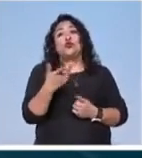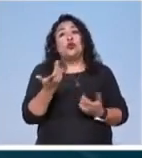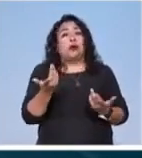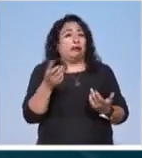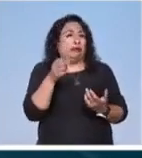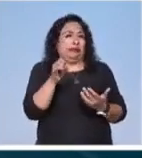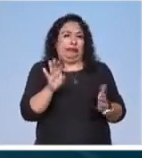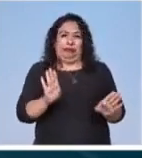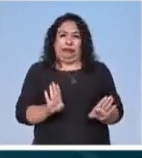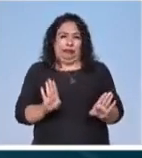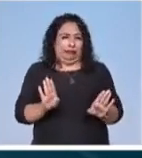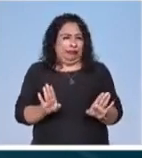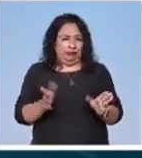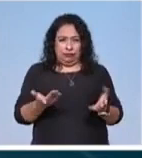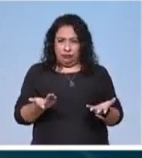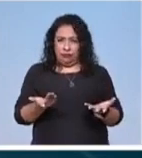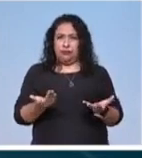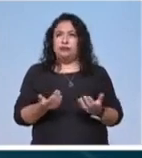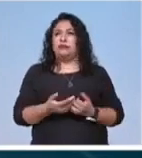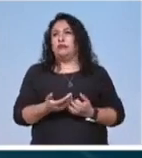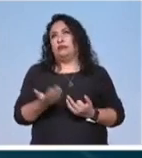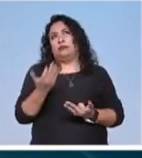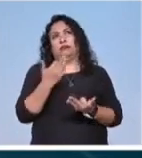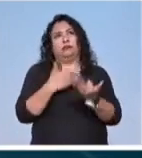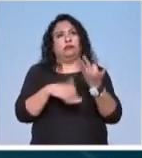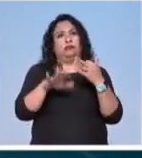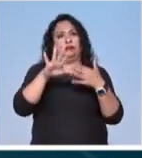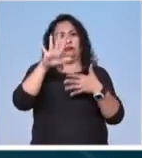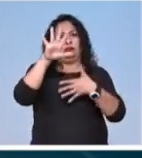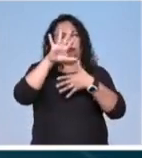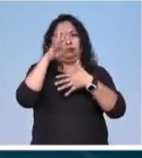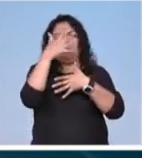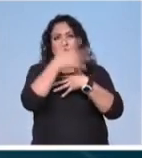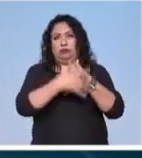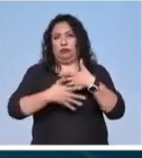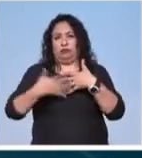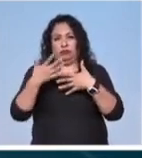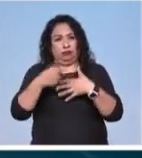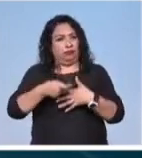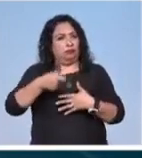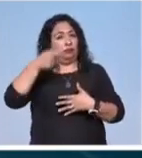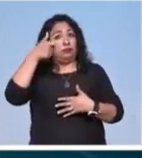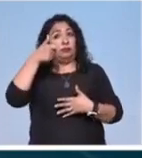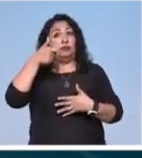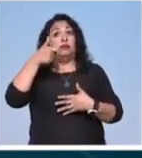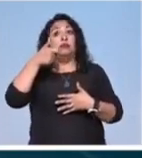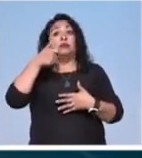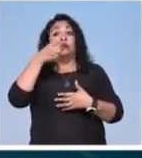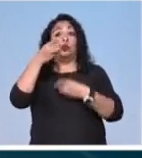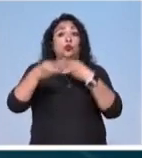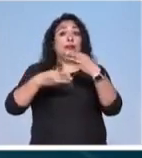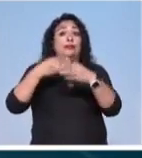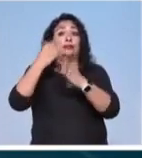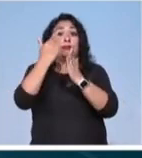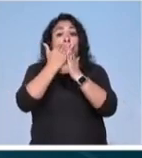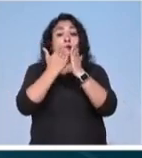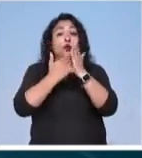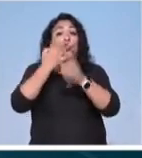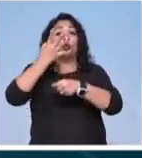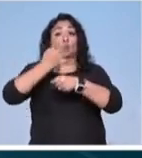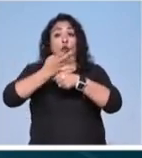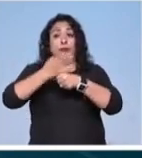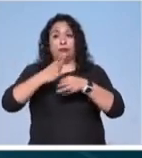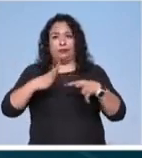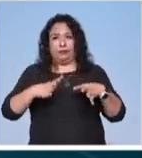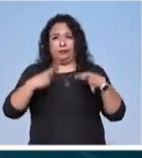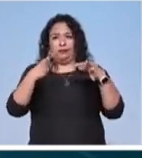de esta naturaleza en todo el continente americano y la cuarta en el mundo. Fue